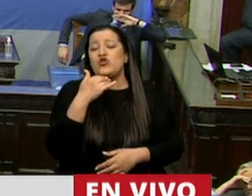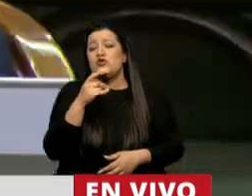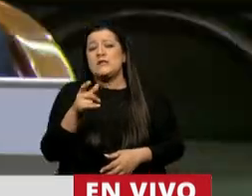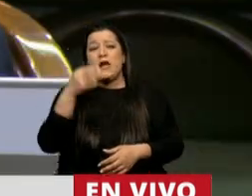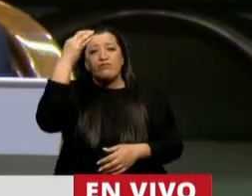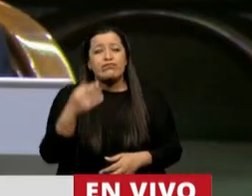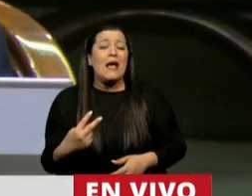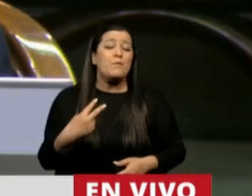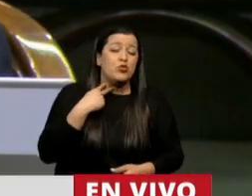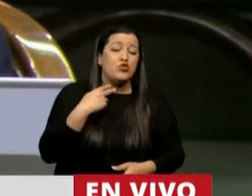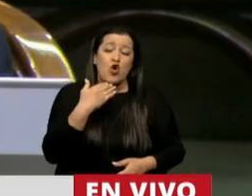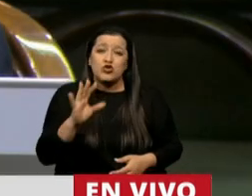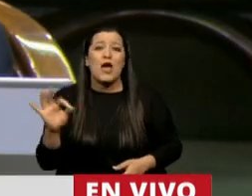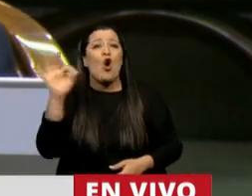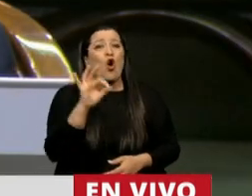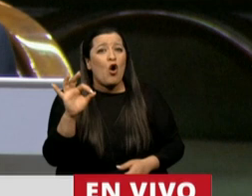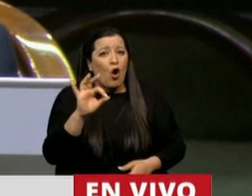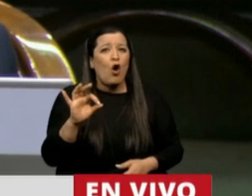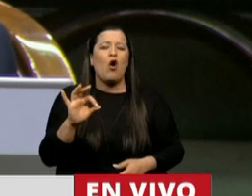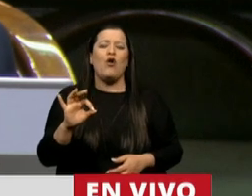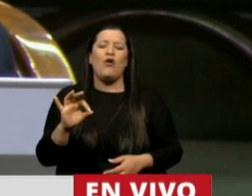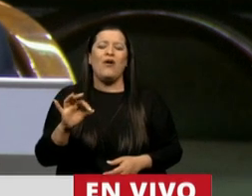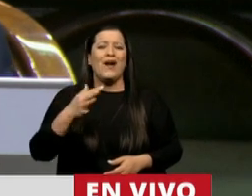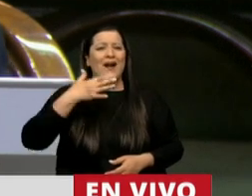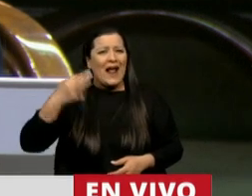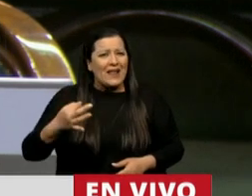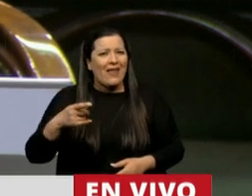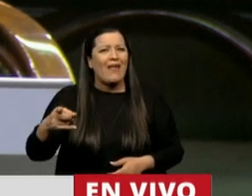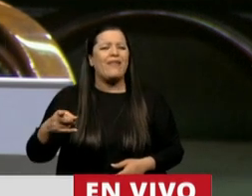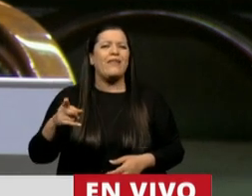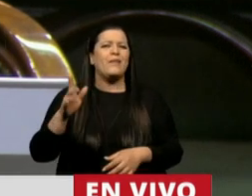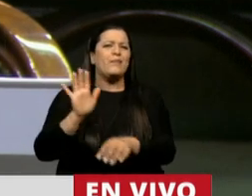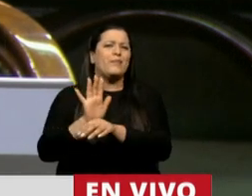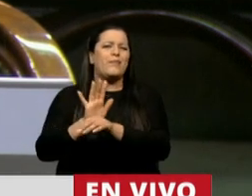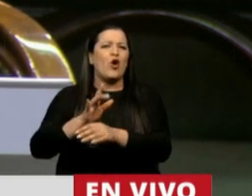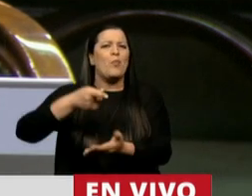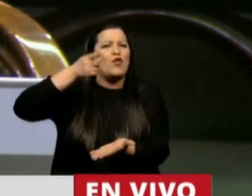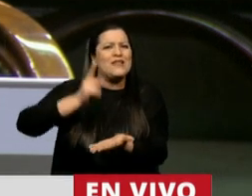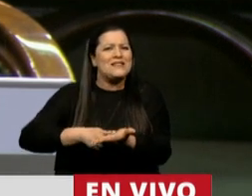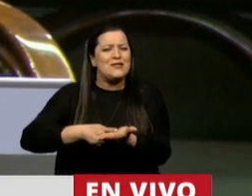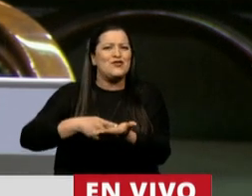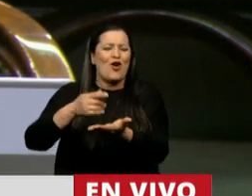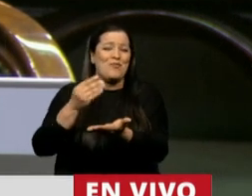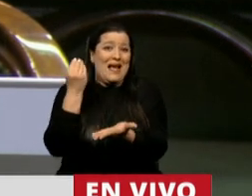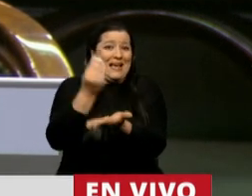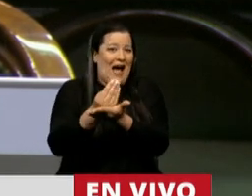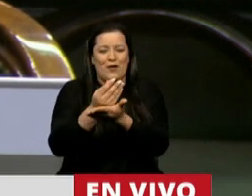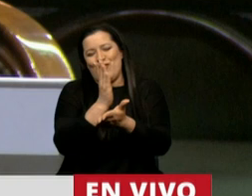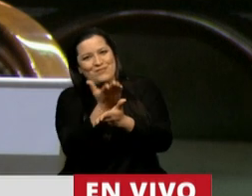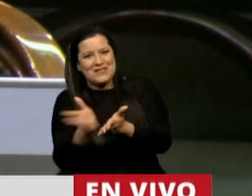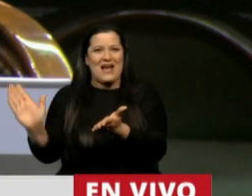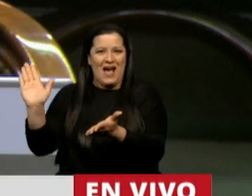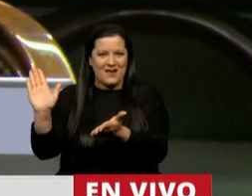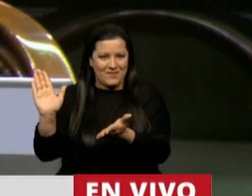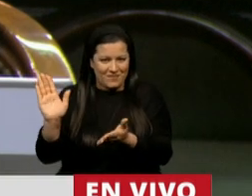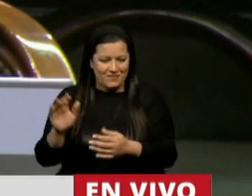expulsión o en realidad eh este exonerar lo del cargo No es cierto